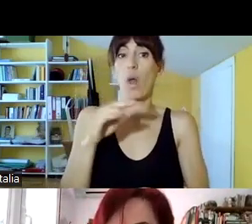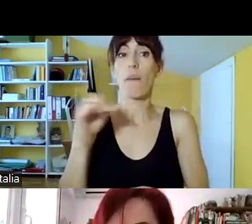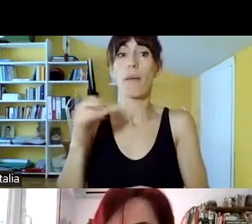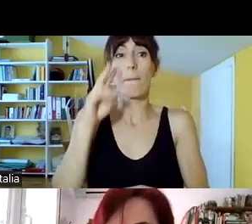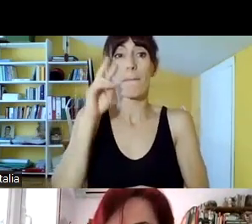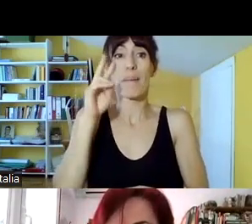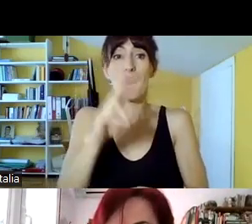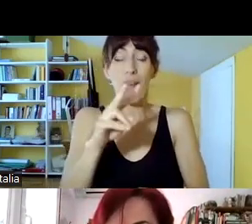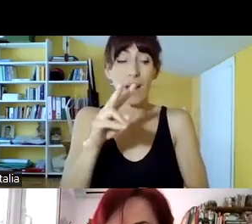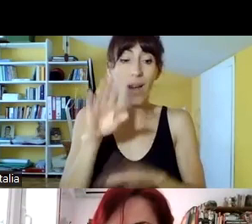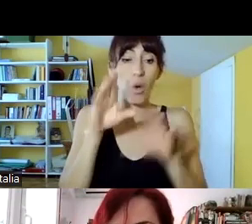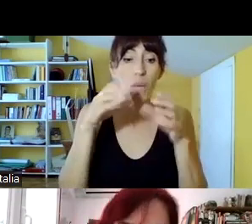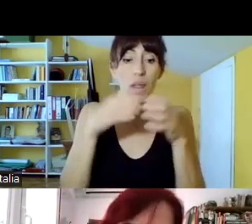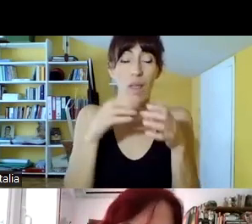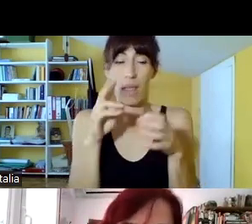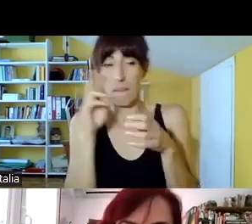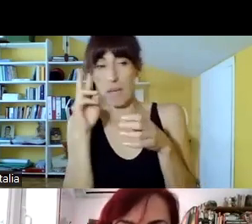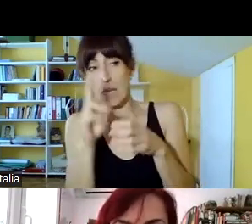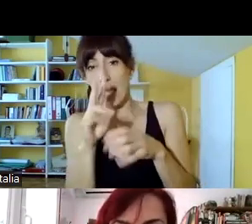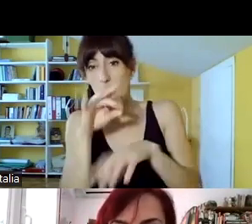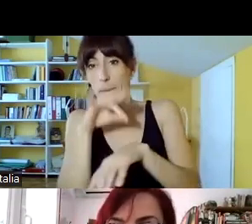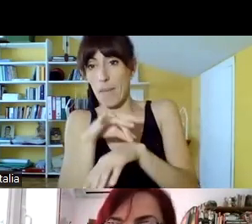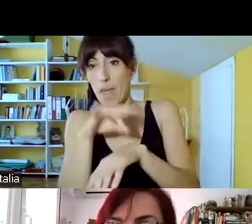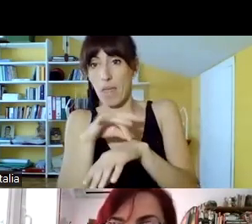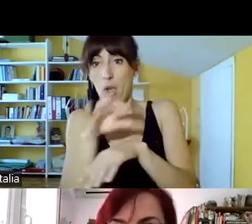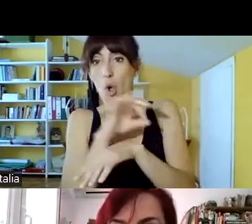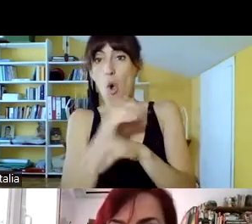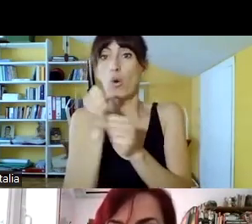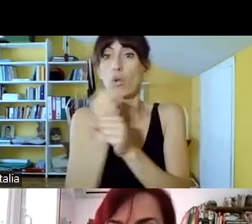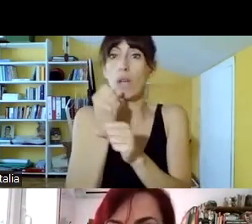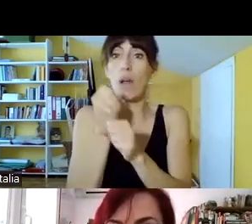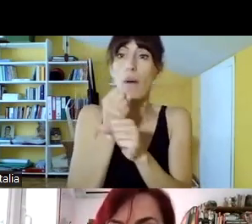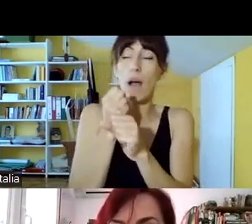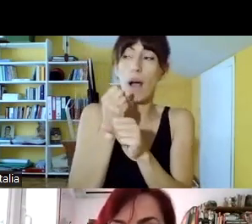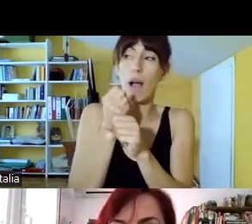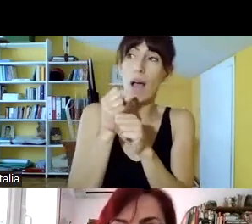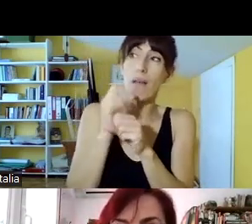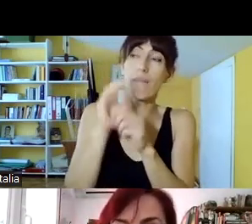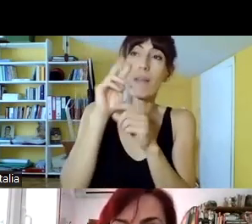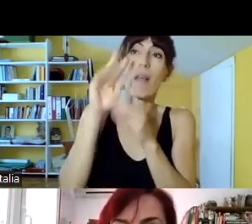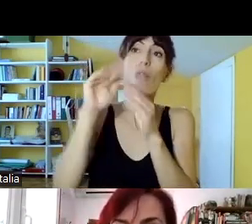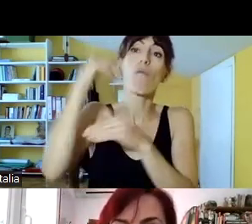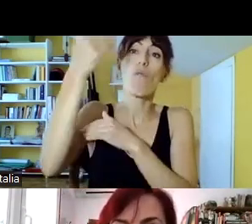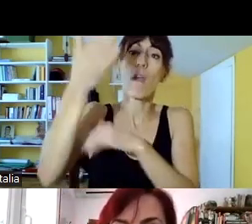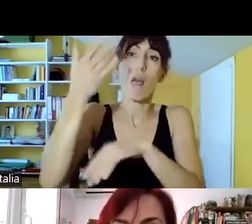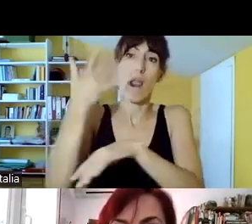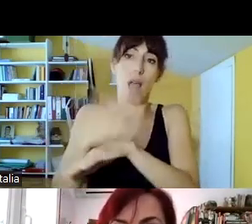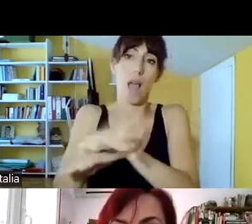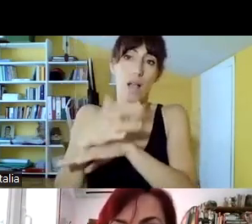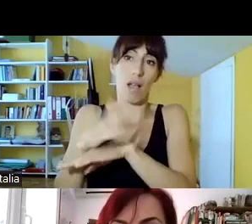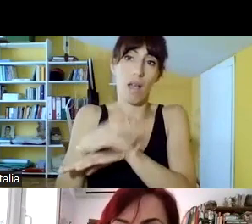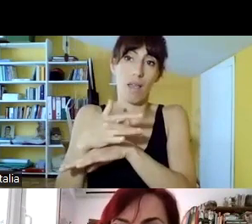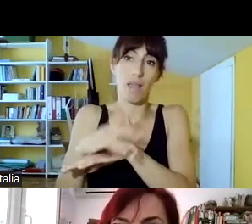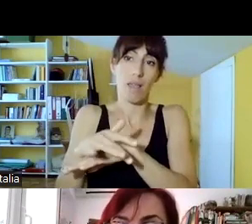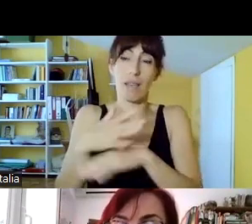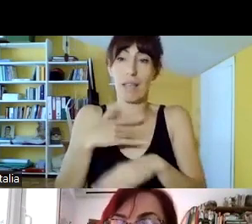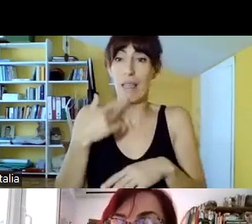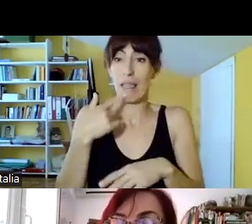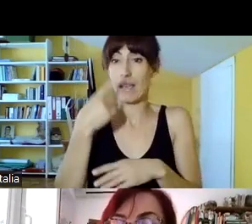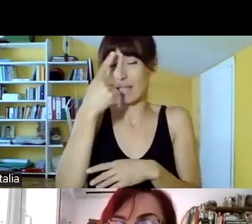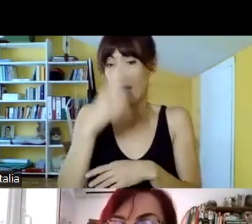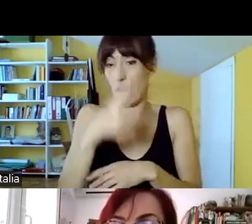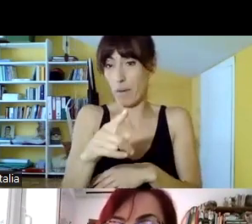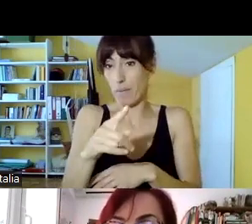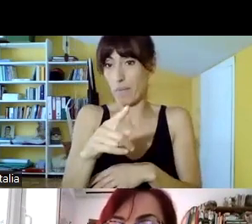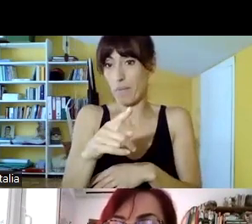la mirilla de la consulta, ¿no? o trabajar en la consulta mirando hacia la calle, y es el saber que